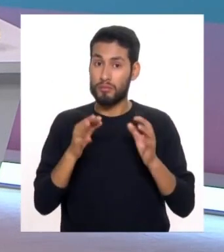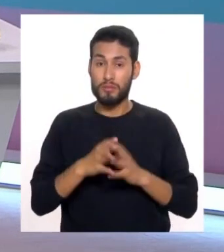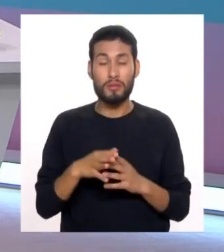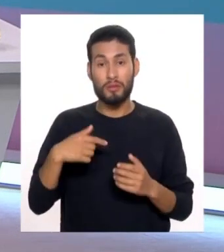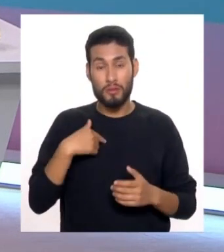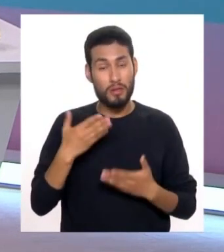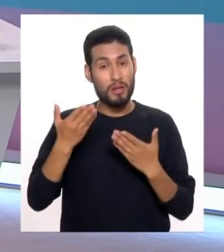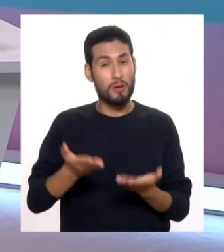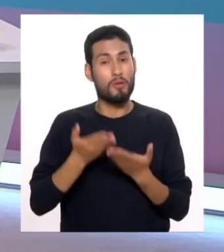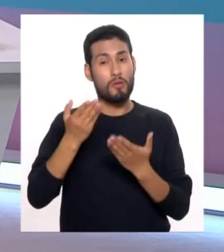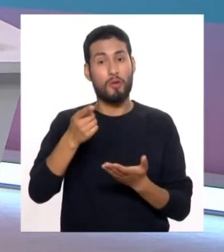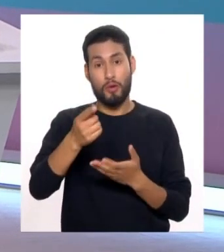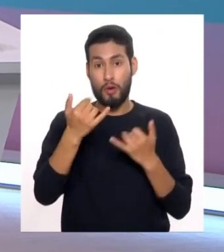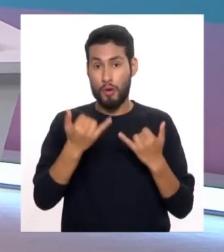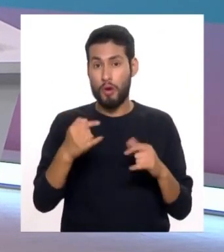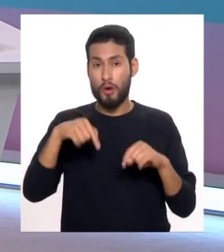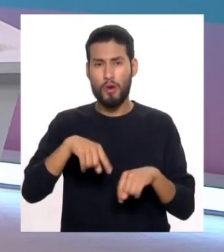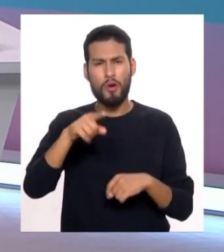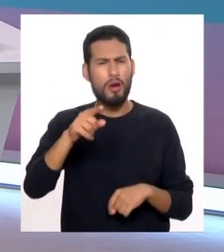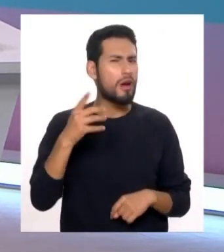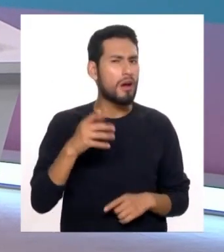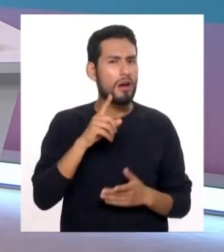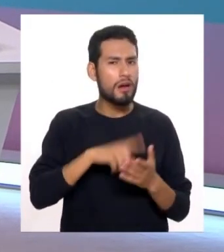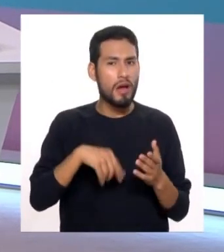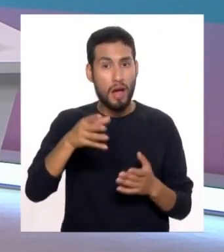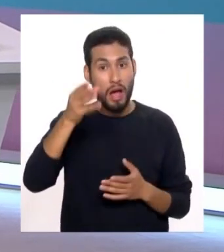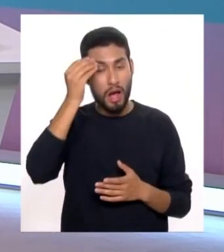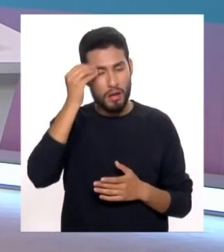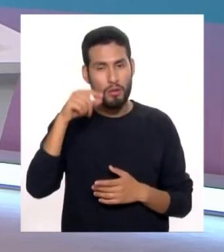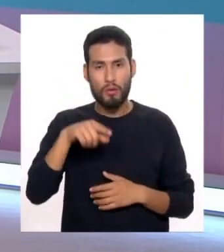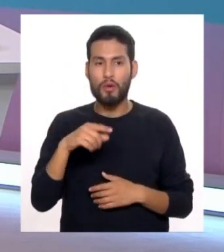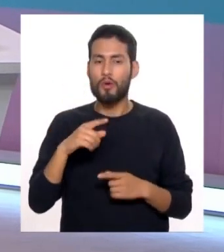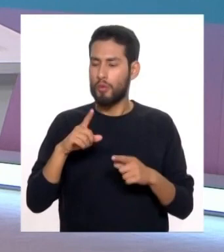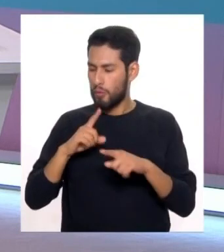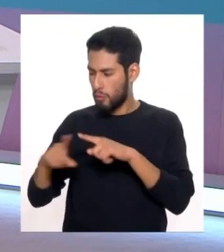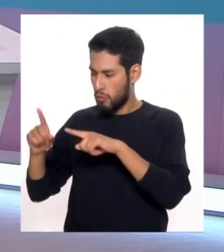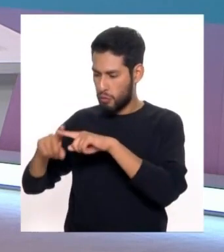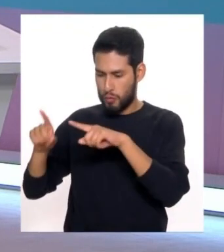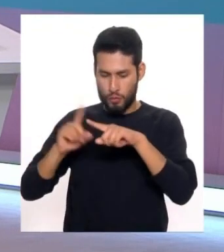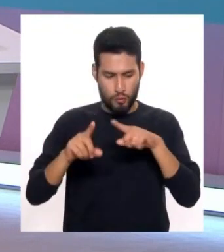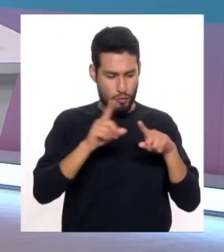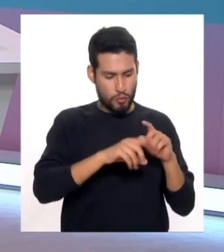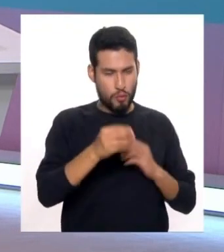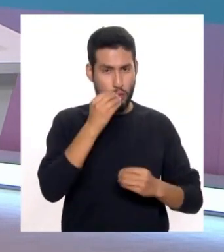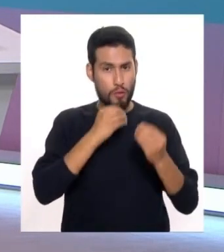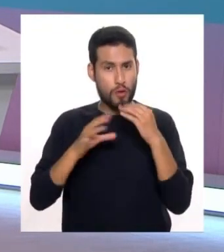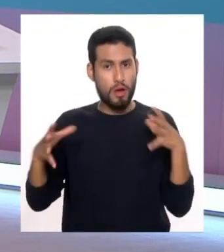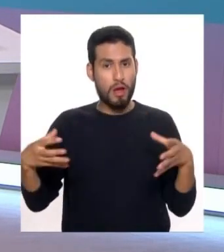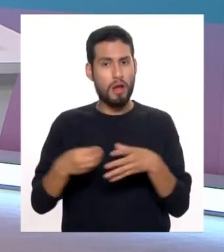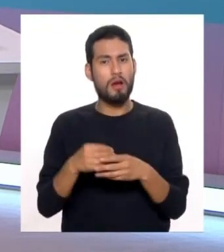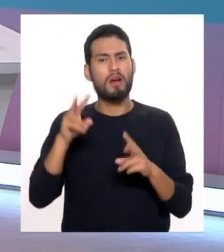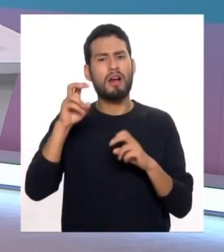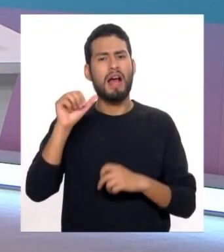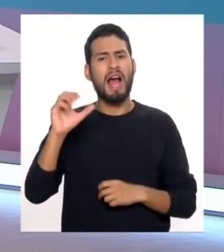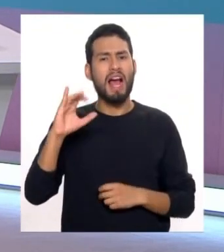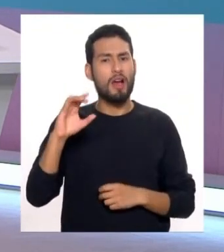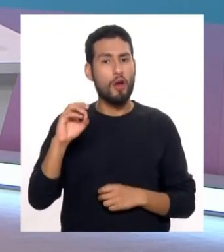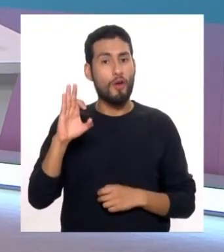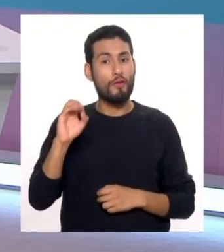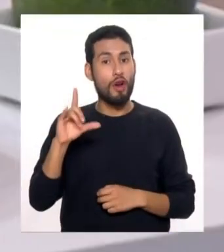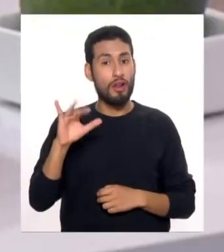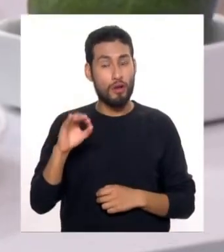mensaje que quiero que te lleves el día de hoy es que tienes que hacer una mezcla de alimentos ricos en ácido fólico, como los que ves